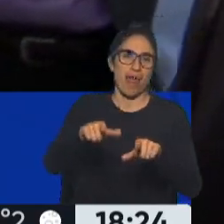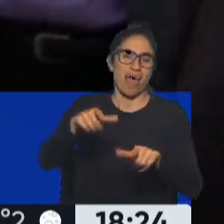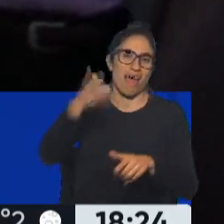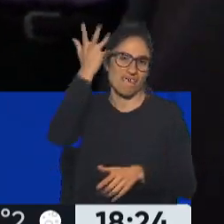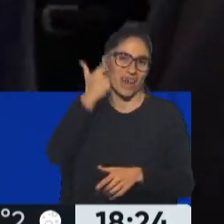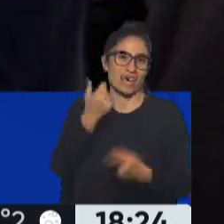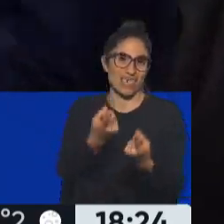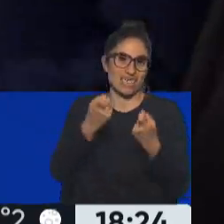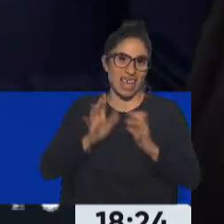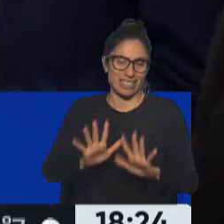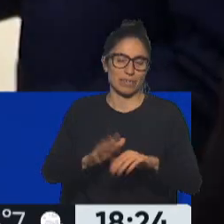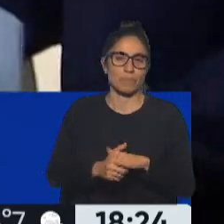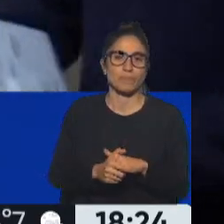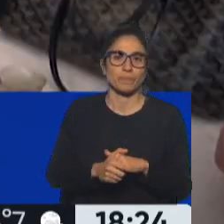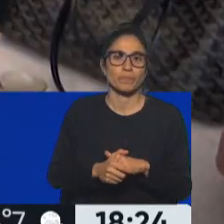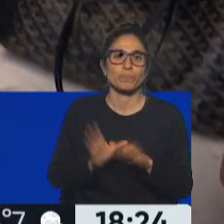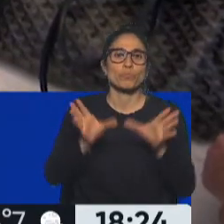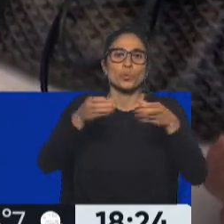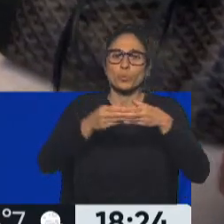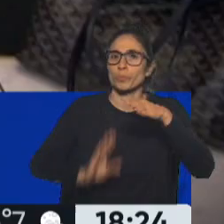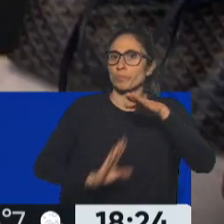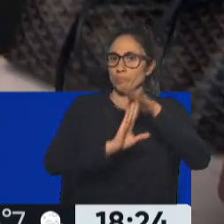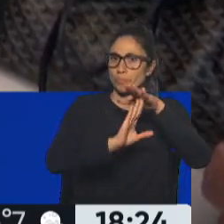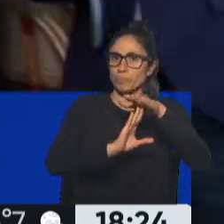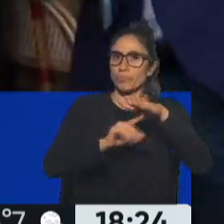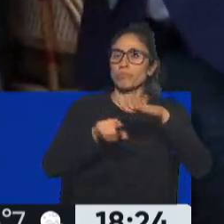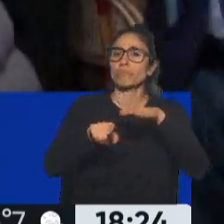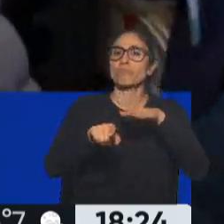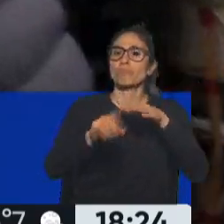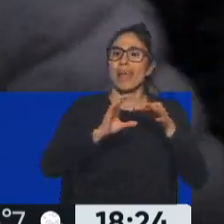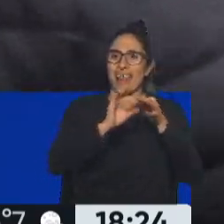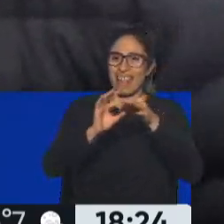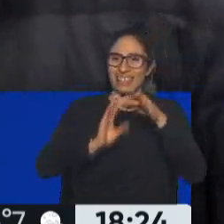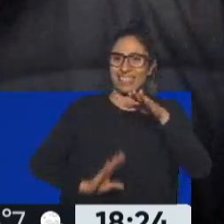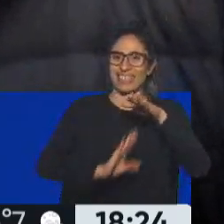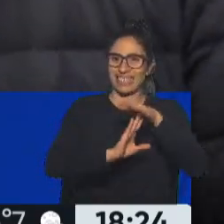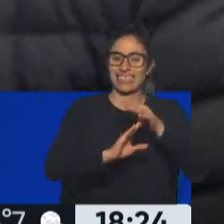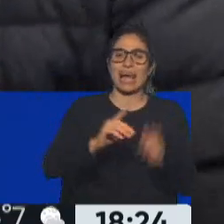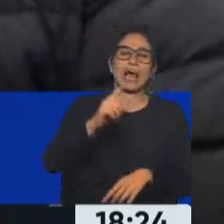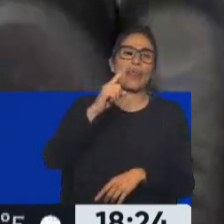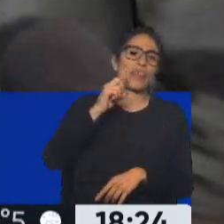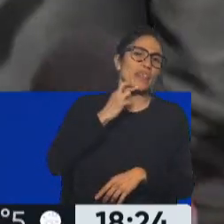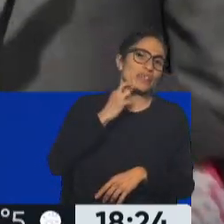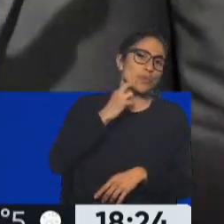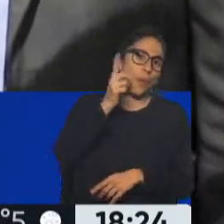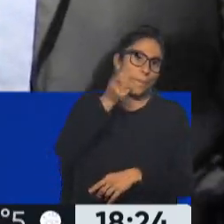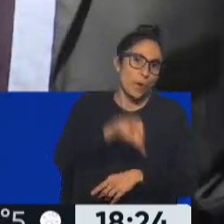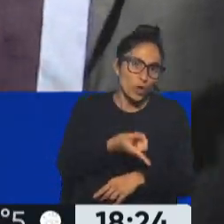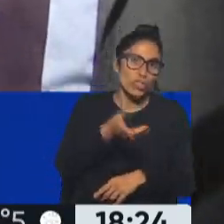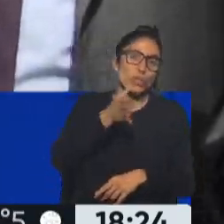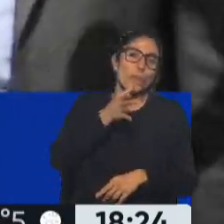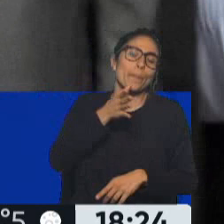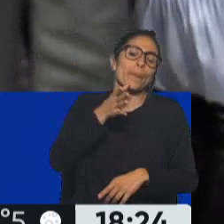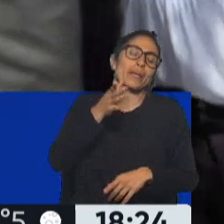Renacimiento, la alianza centrista gobernante, ocuparía el tercer lugar con solo el 19% de los sufragios, según este